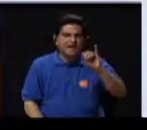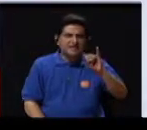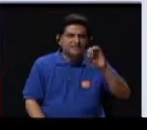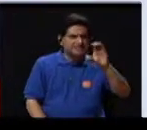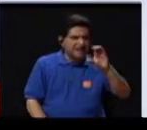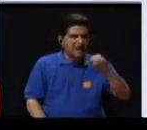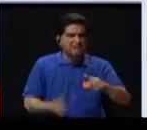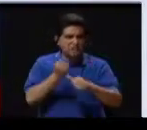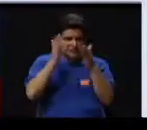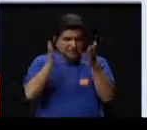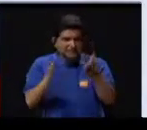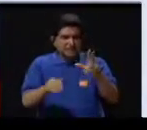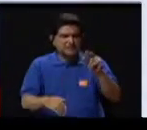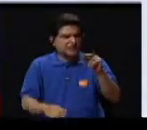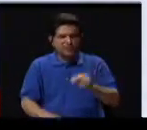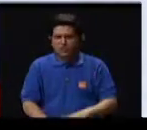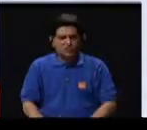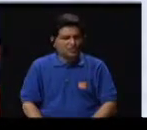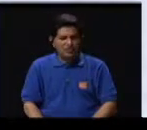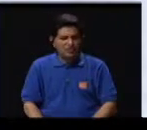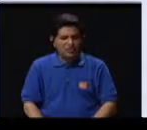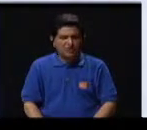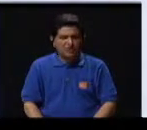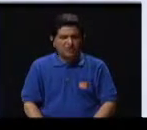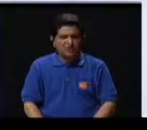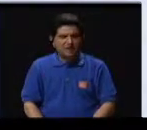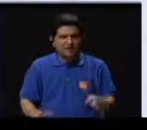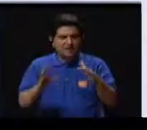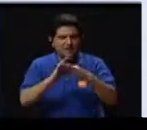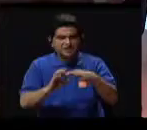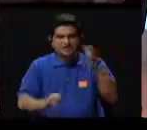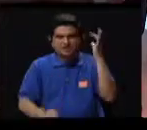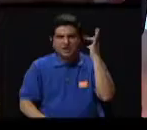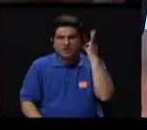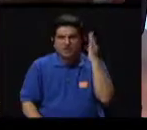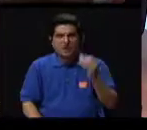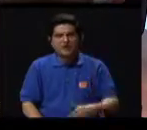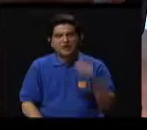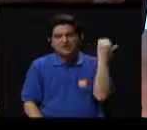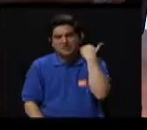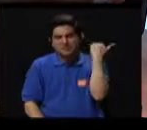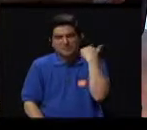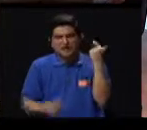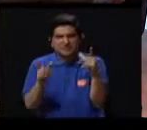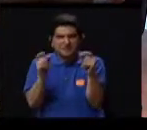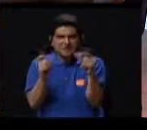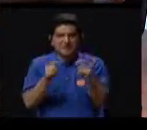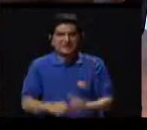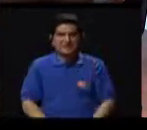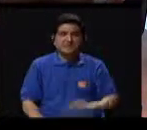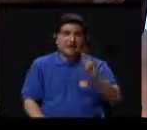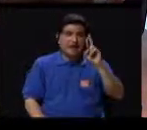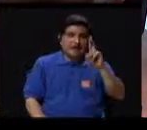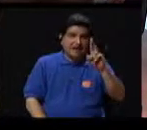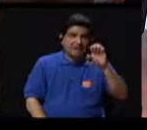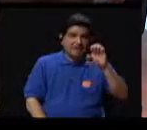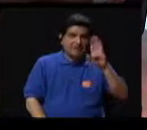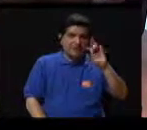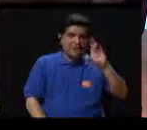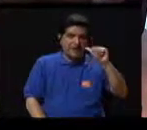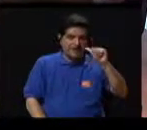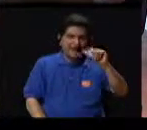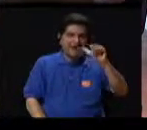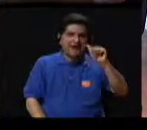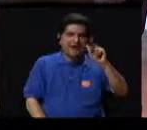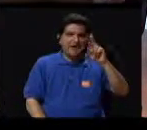¿Isis Campos? No, era Isis. No, era sobre las mujeres víctimas del cáncer, ¿verdad? Rebeca Arguedas.